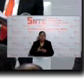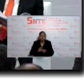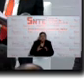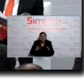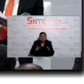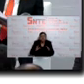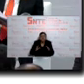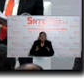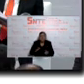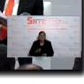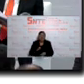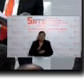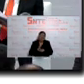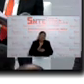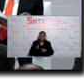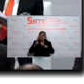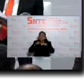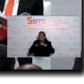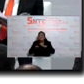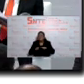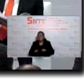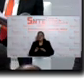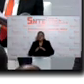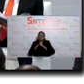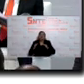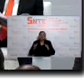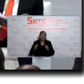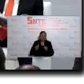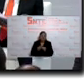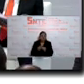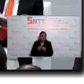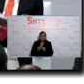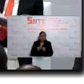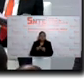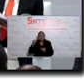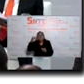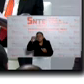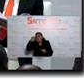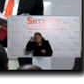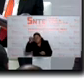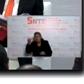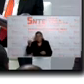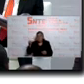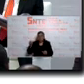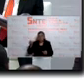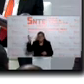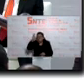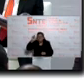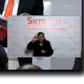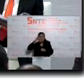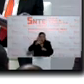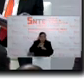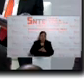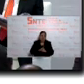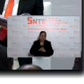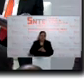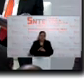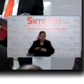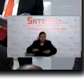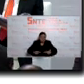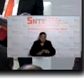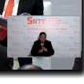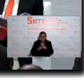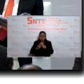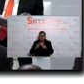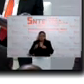con habilidades distintas, consideraciones étnicas, culturales, violencia, gran tema en el aula, las